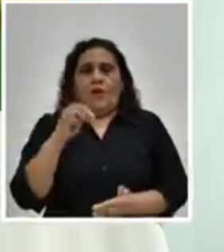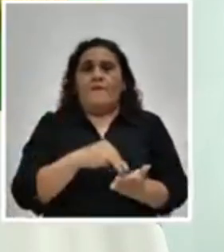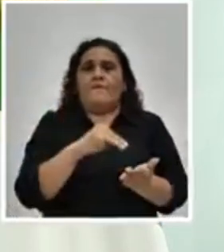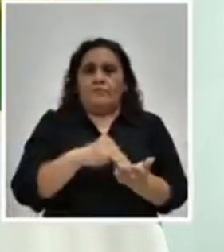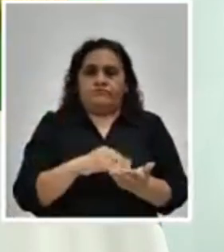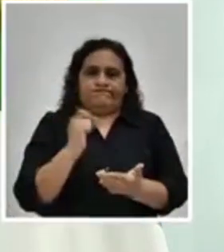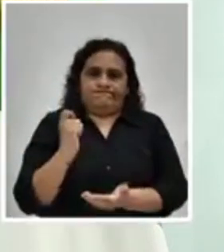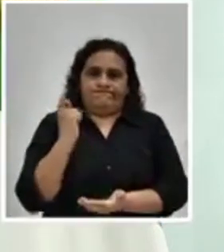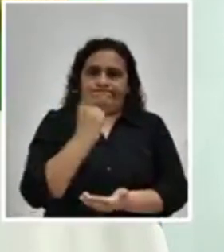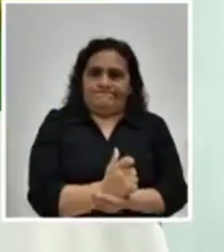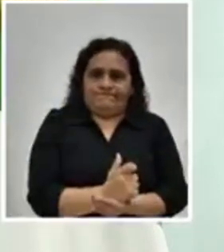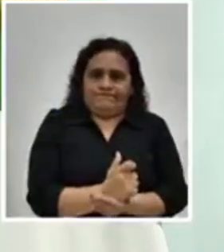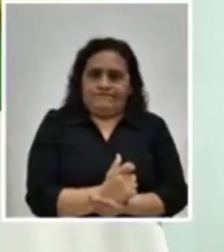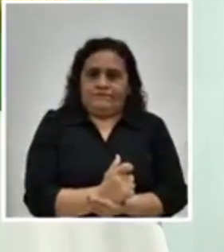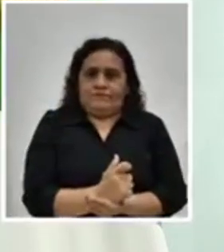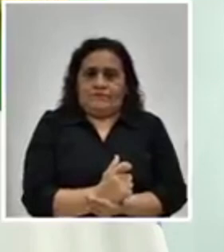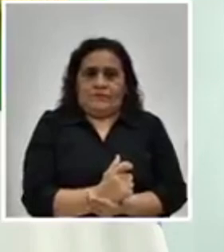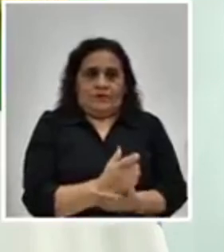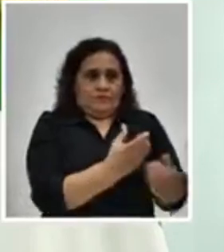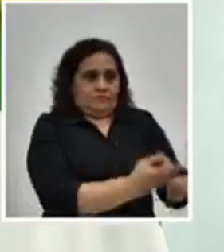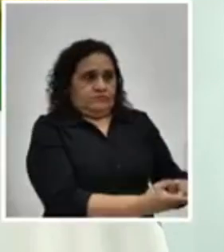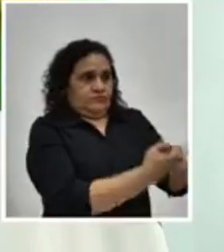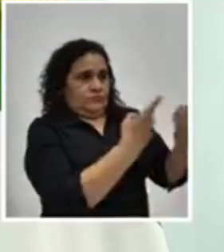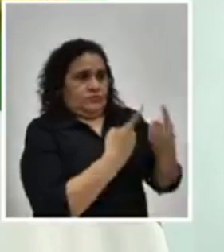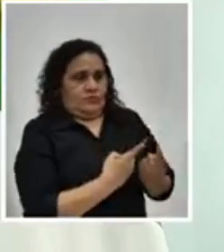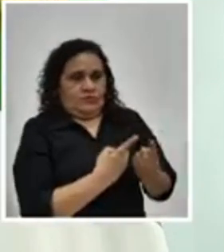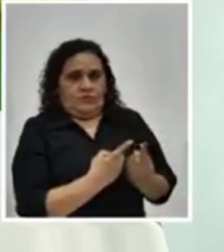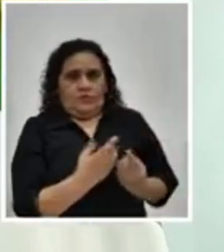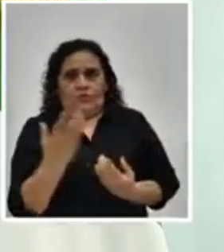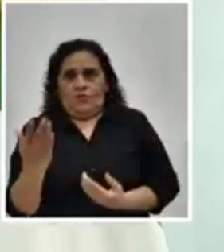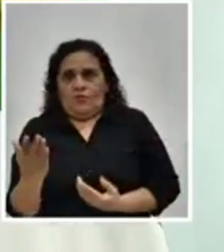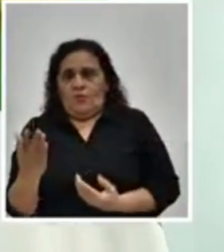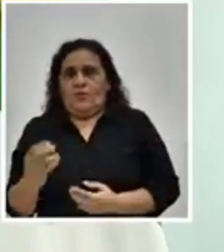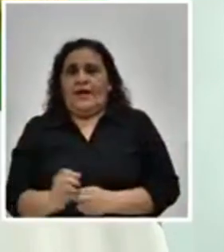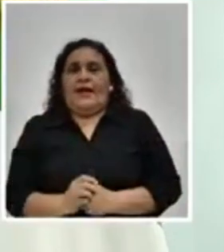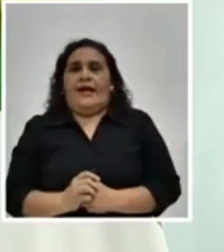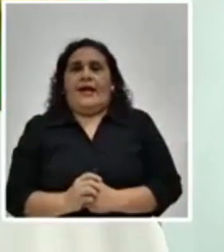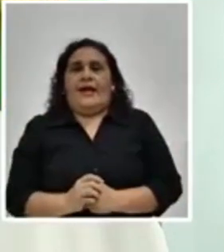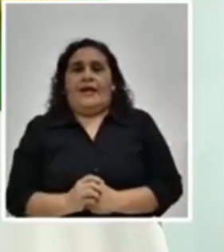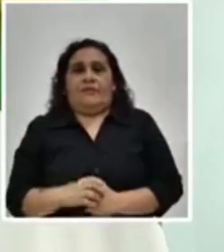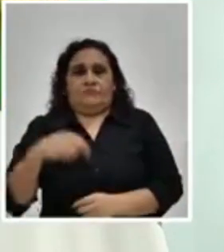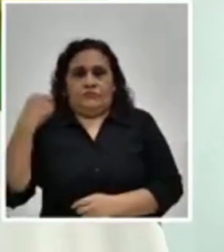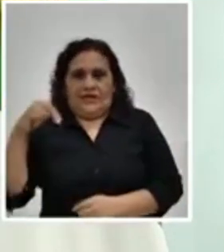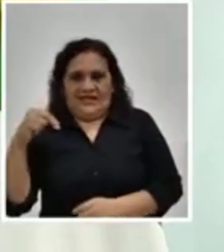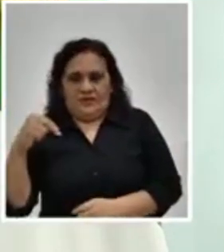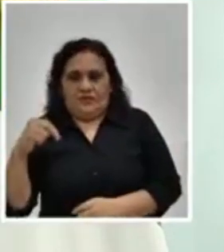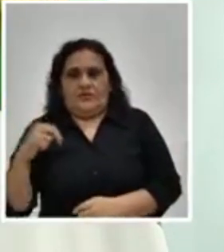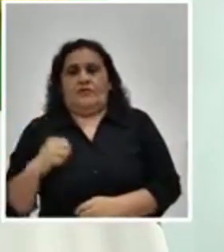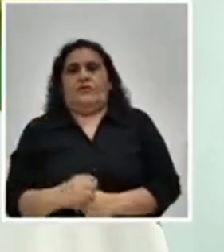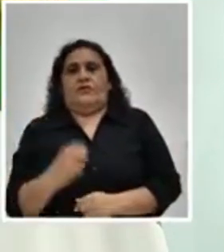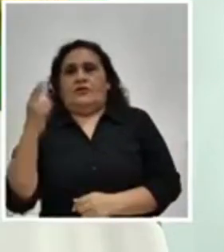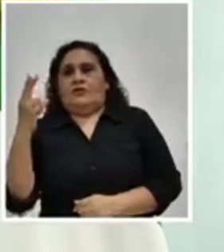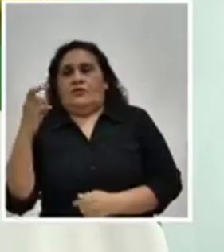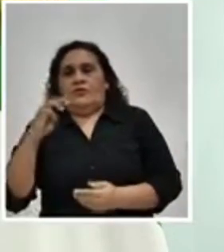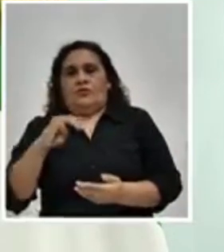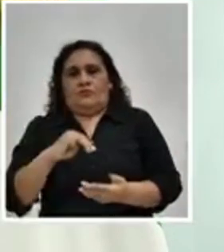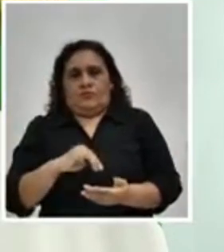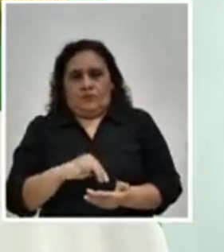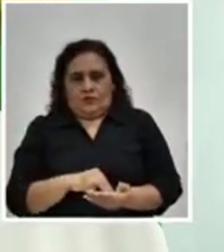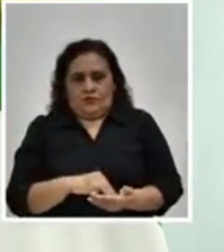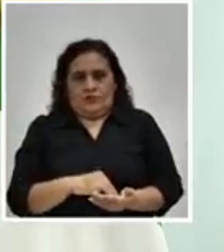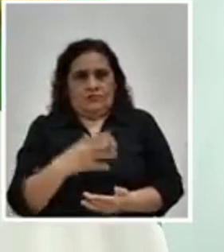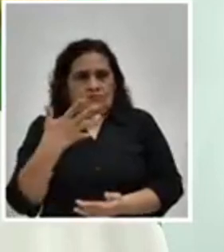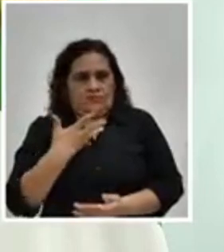pesos, donados por una cadena de tiendas de autoservicios y 2 millones de recursos propios, cuentan con